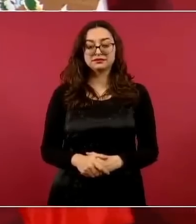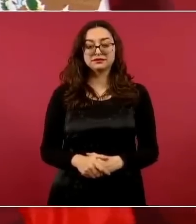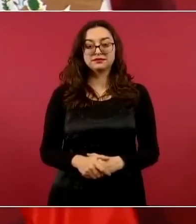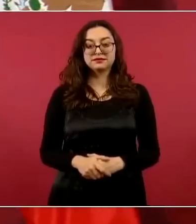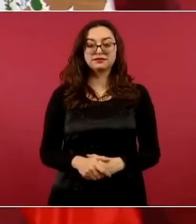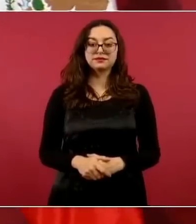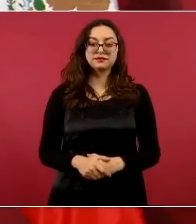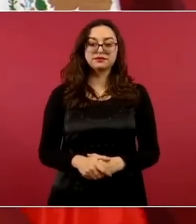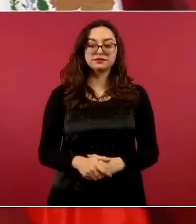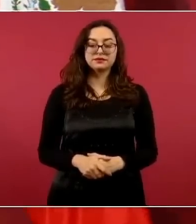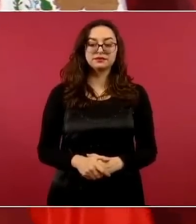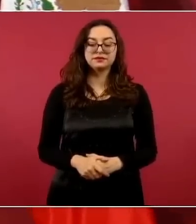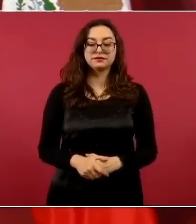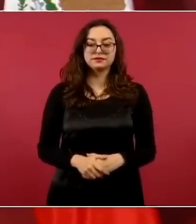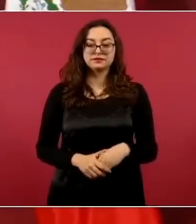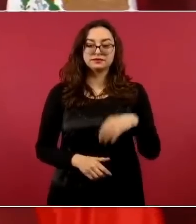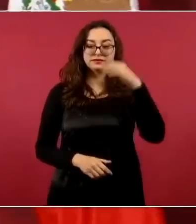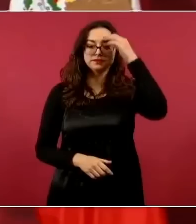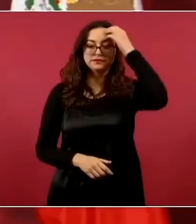Antes